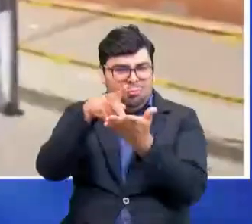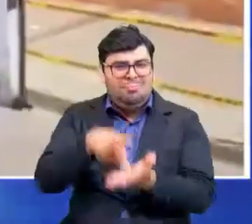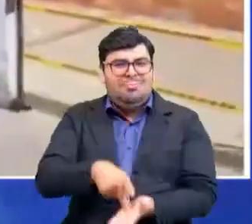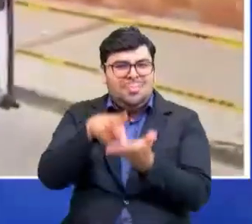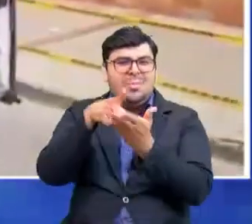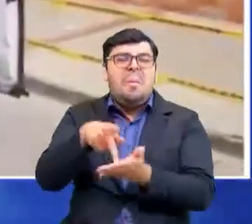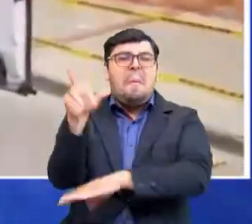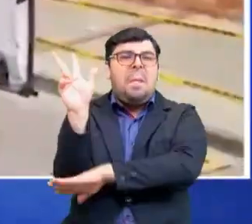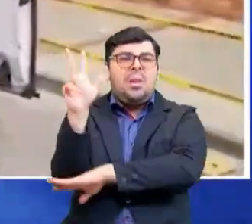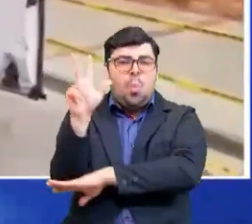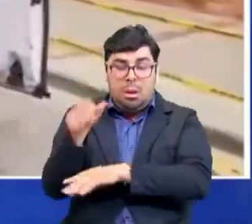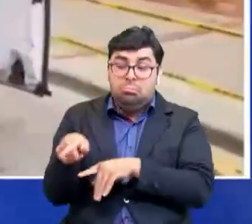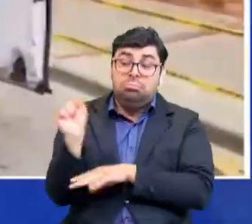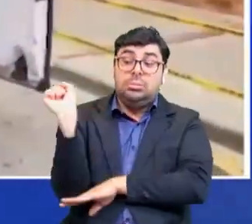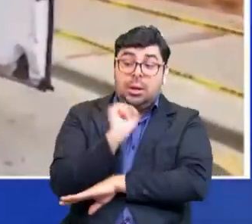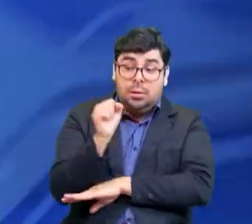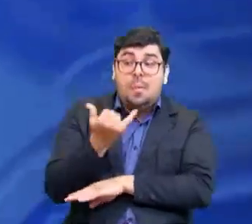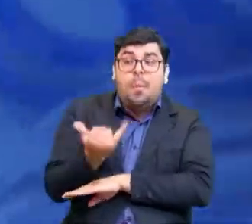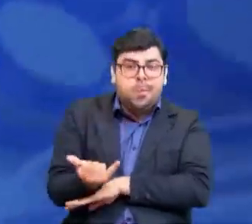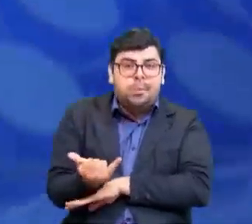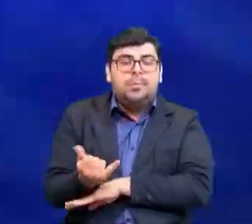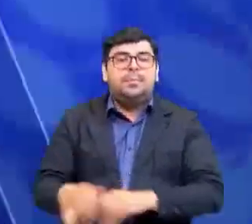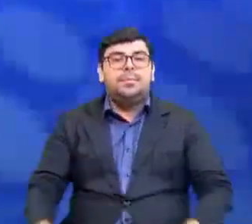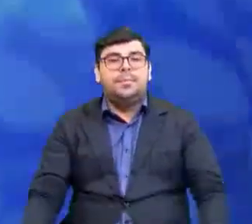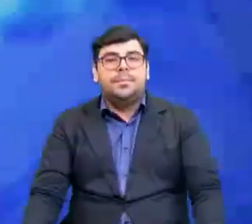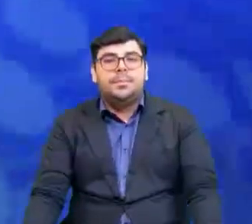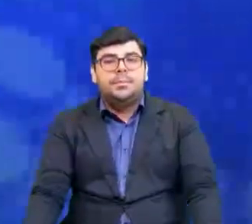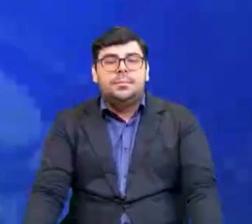un vehículo en el cual se transportaba.